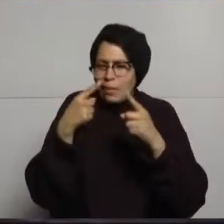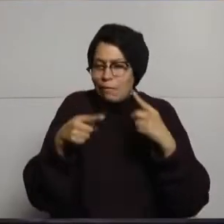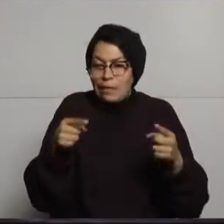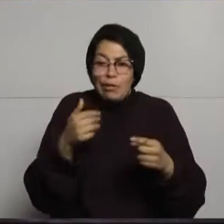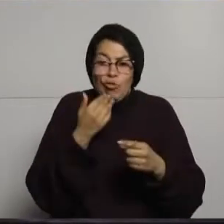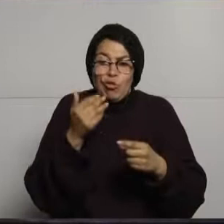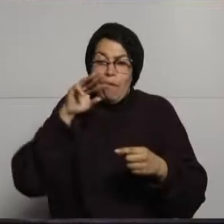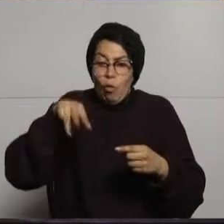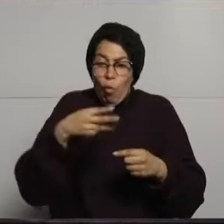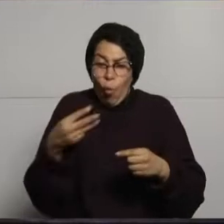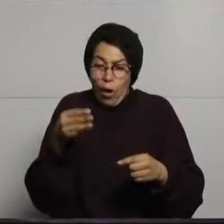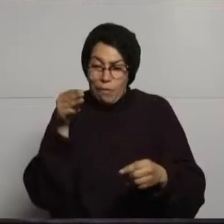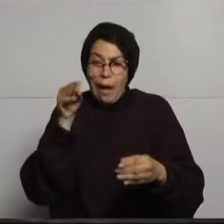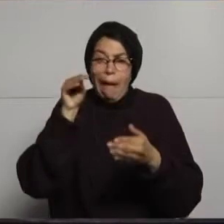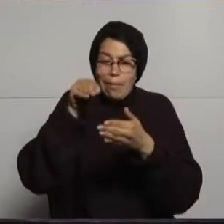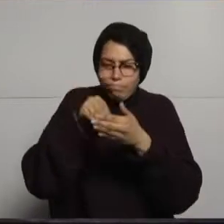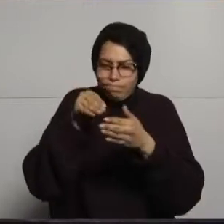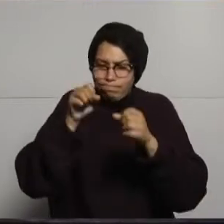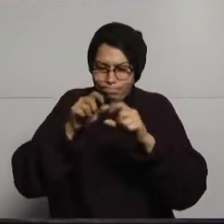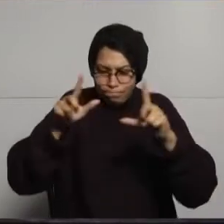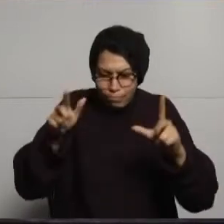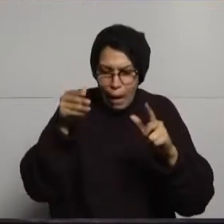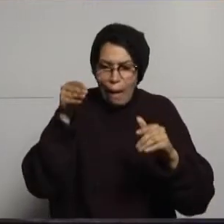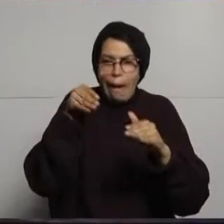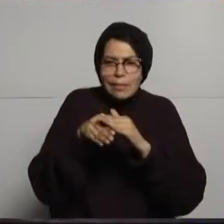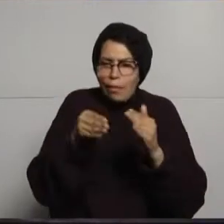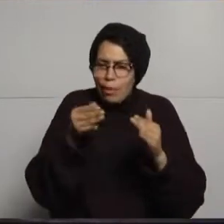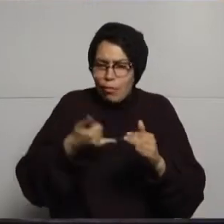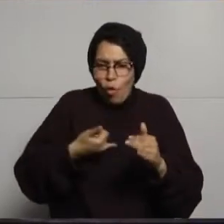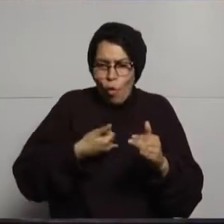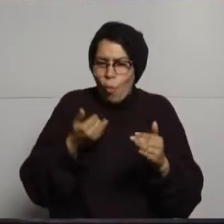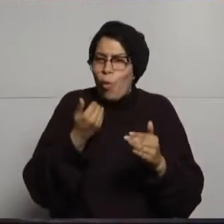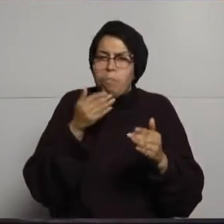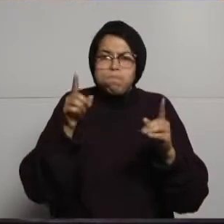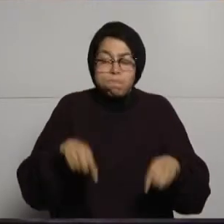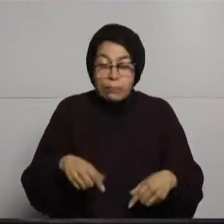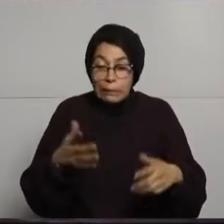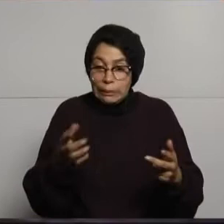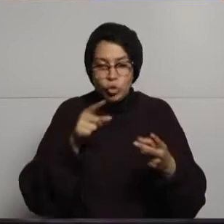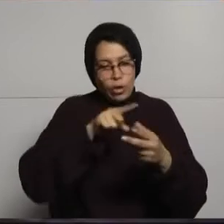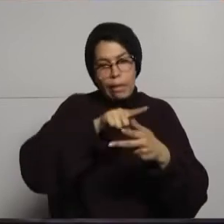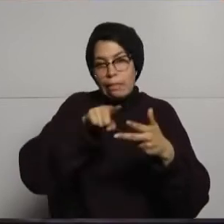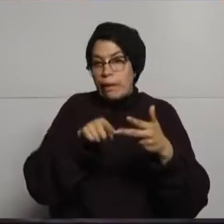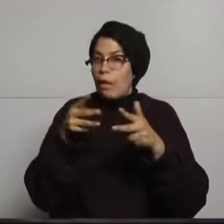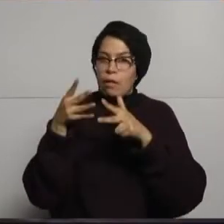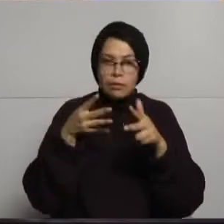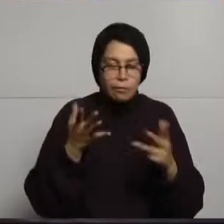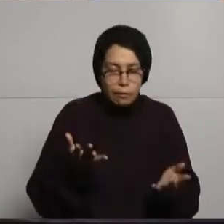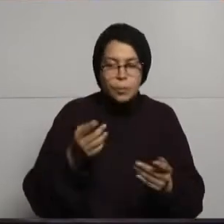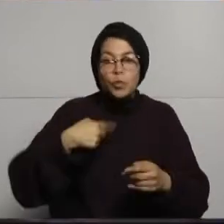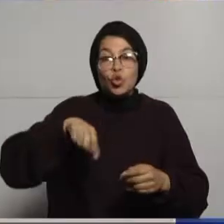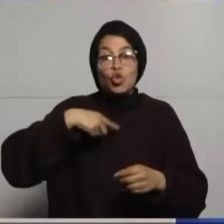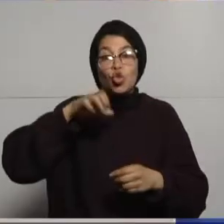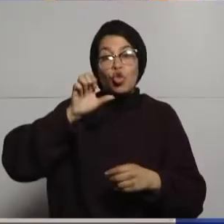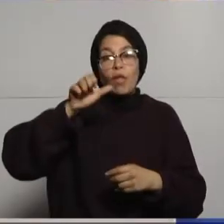una página web, porque no tienen un acceso a alguno de los portales. Y entonces surgió de emprendimientos vinculados con Enlace y con la economía